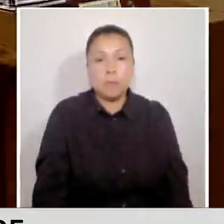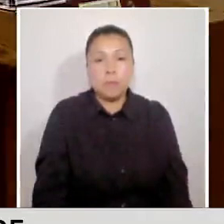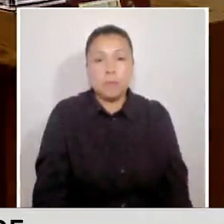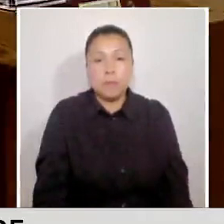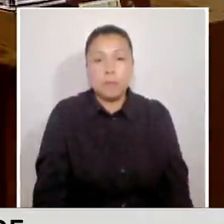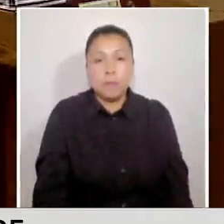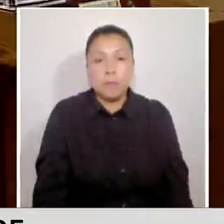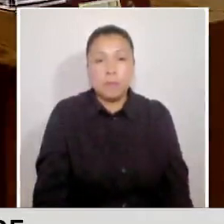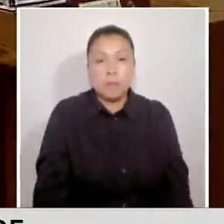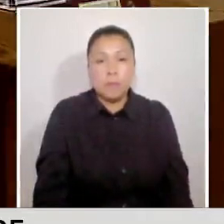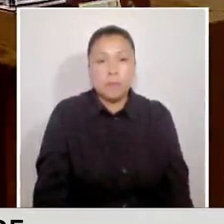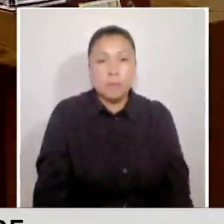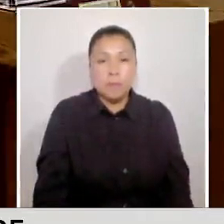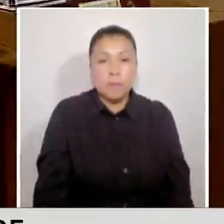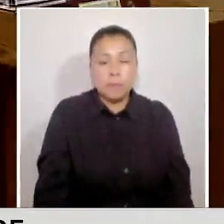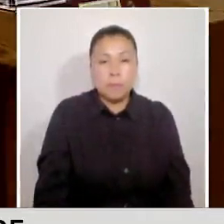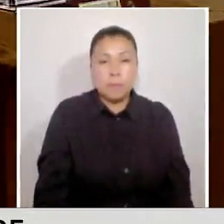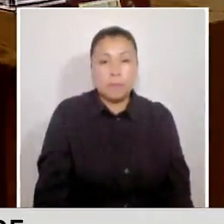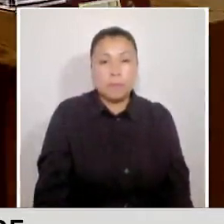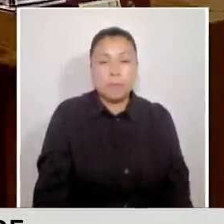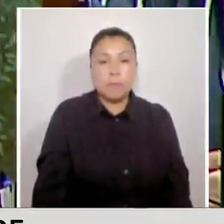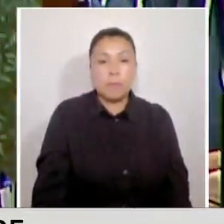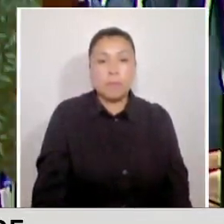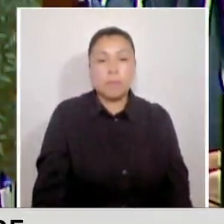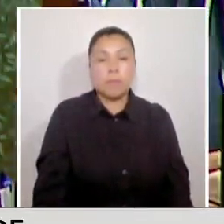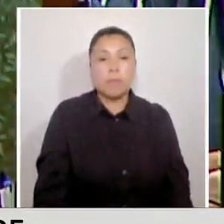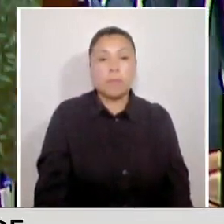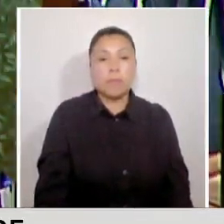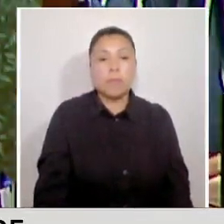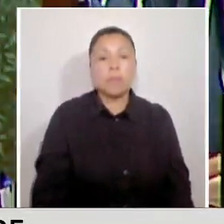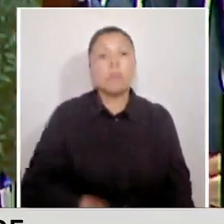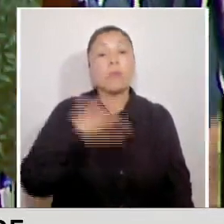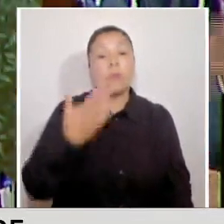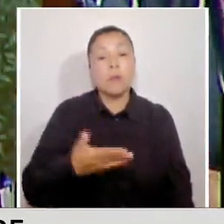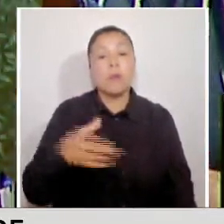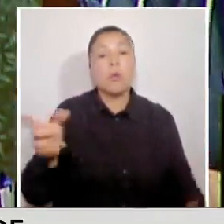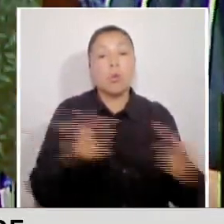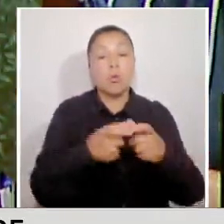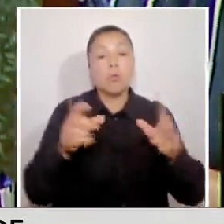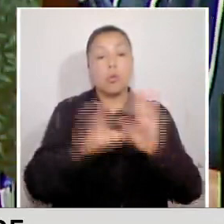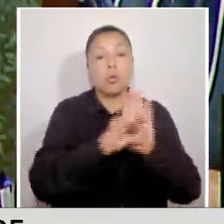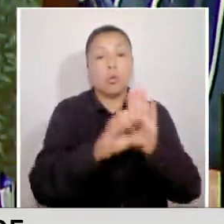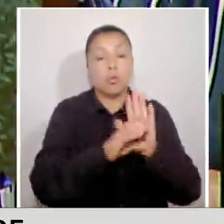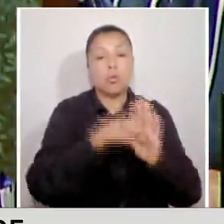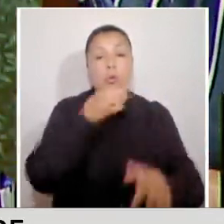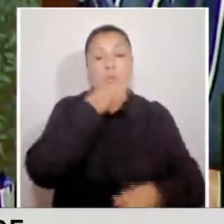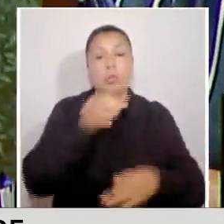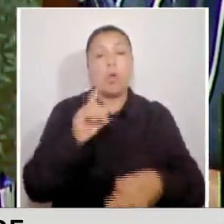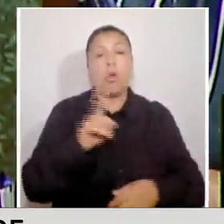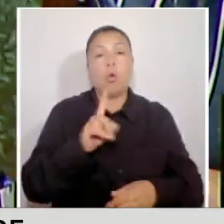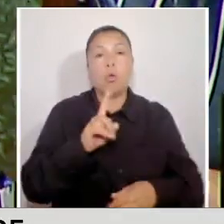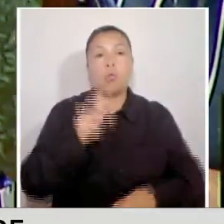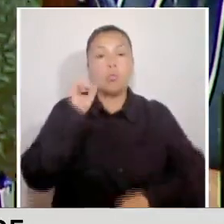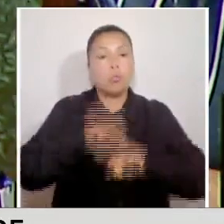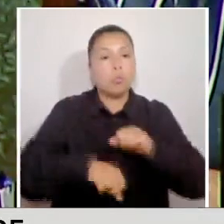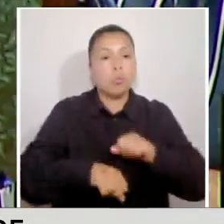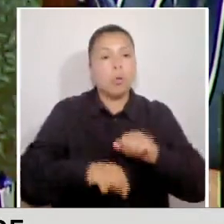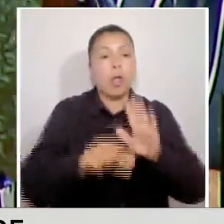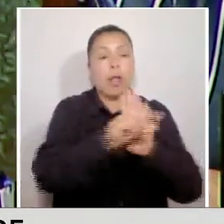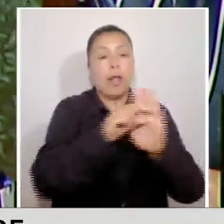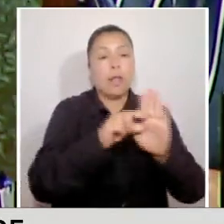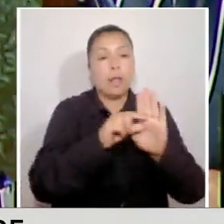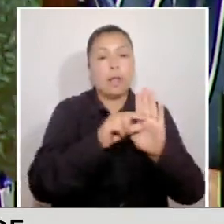Penal cabe ser presente que la comisión de Constitución declaró inadmisible la indicación